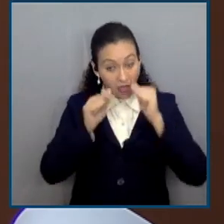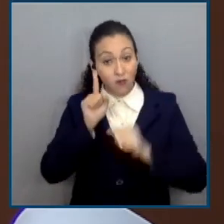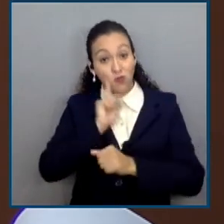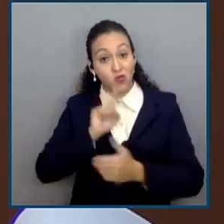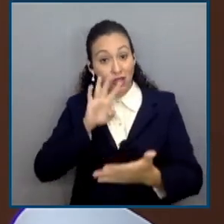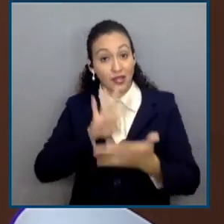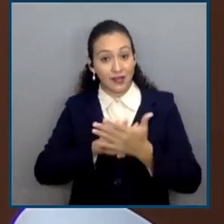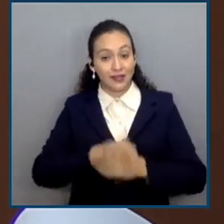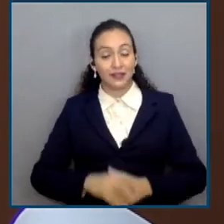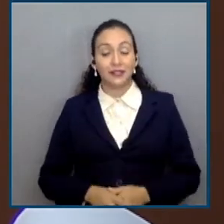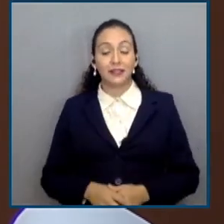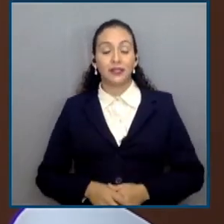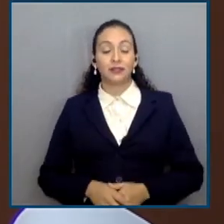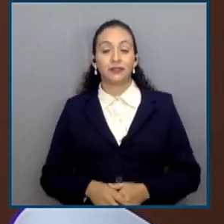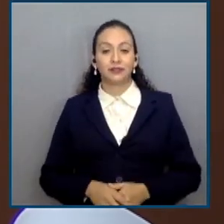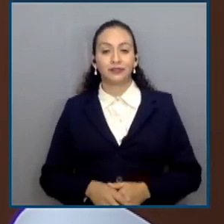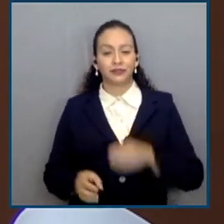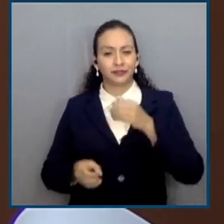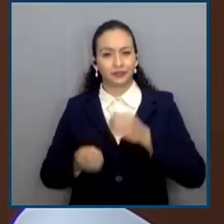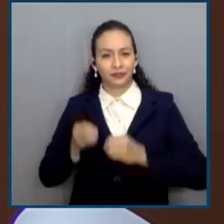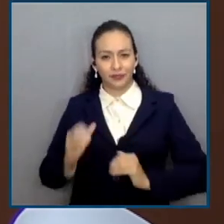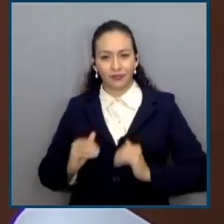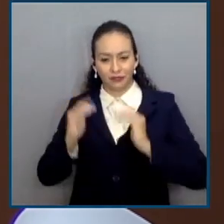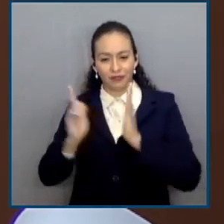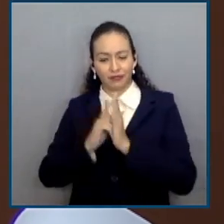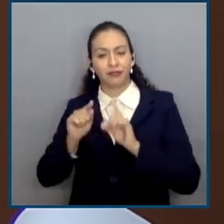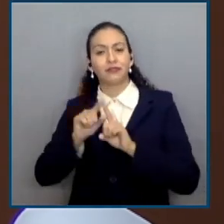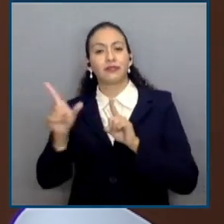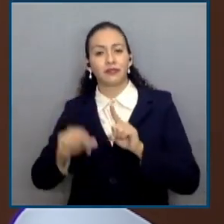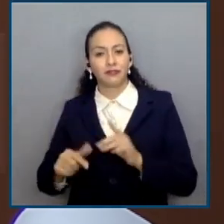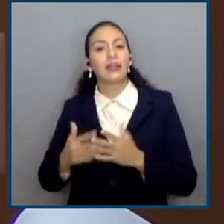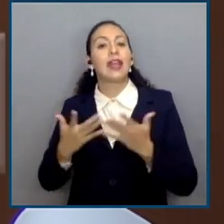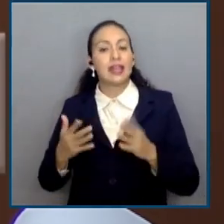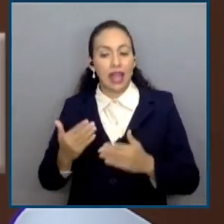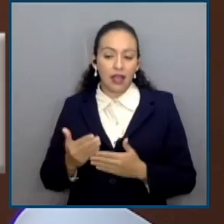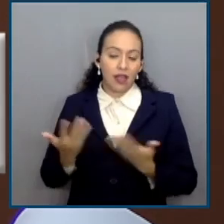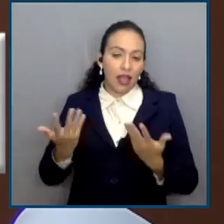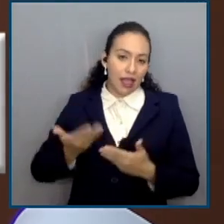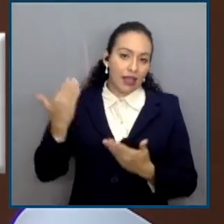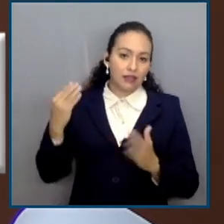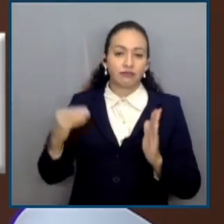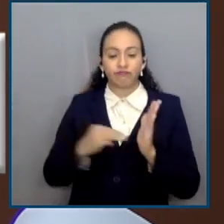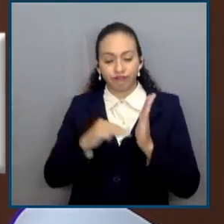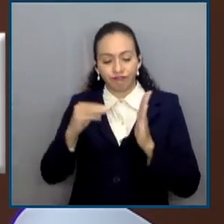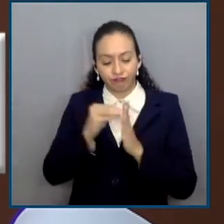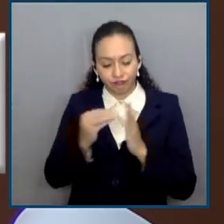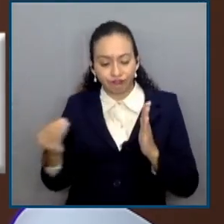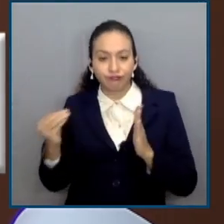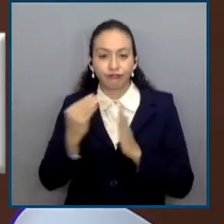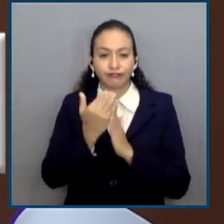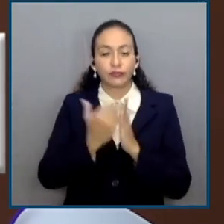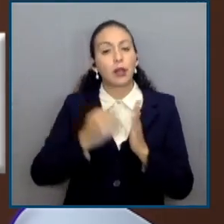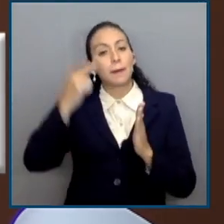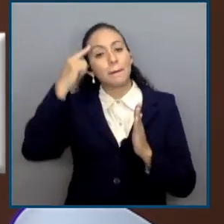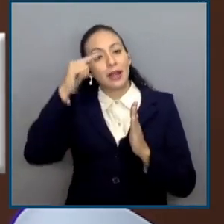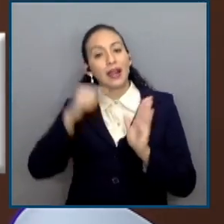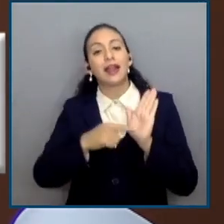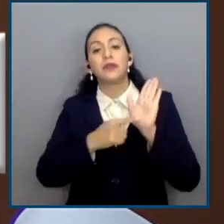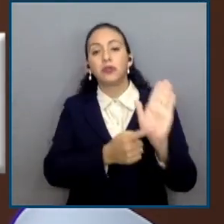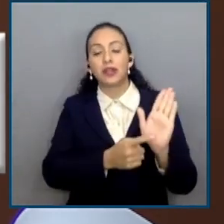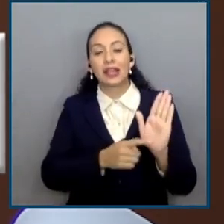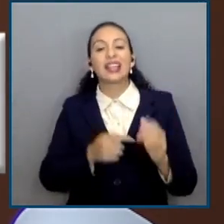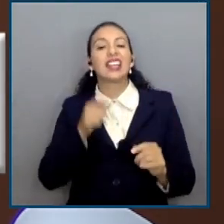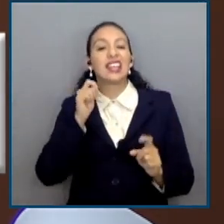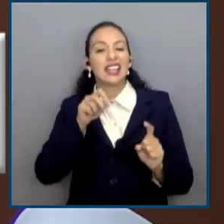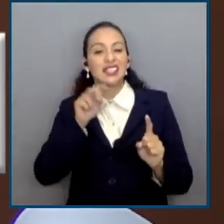La Suprema Corte ha abordado ya una metodología sobre cómo aplicar la perspectiva de género, ¿no? Bastante